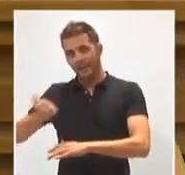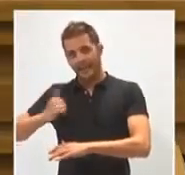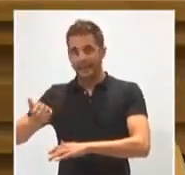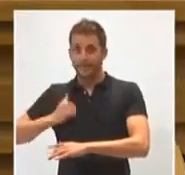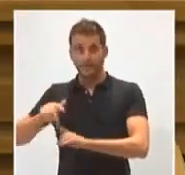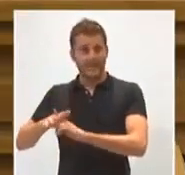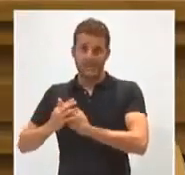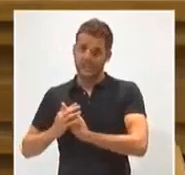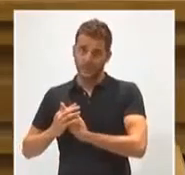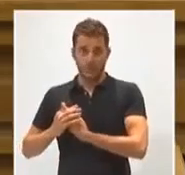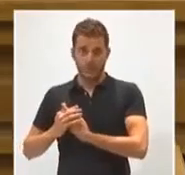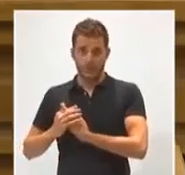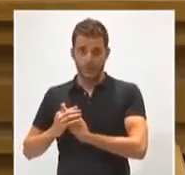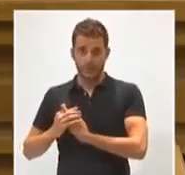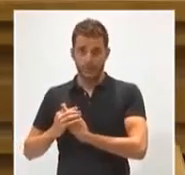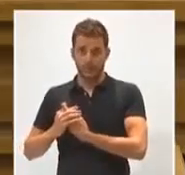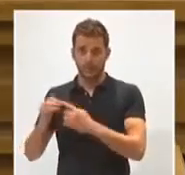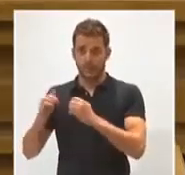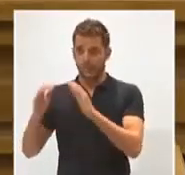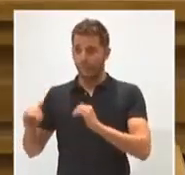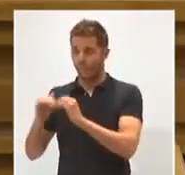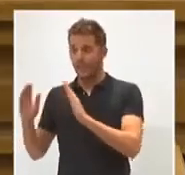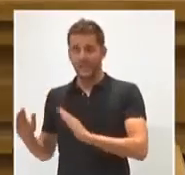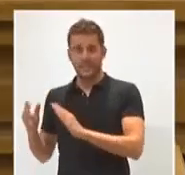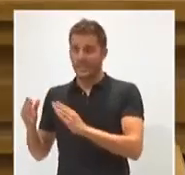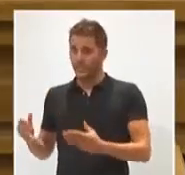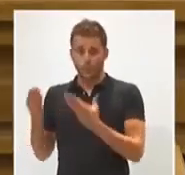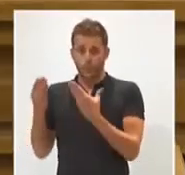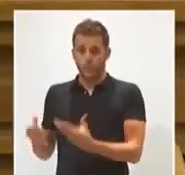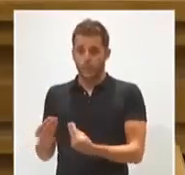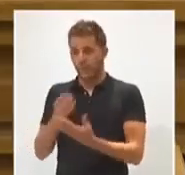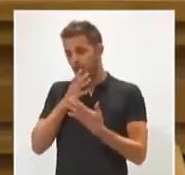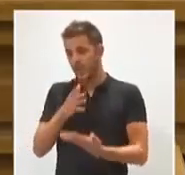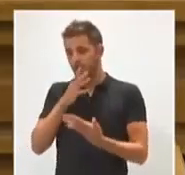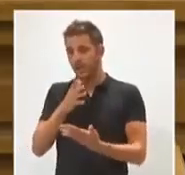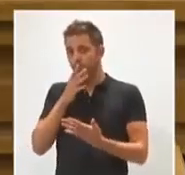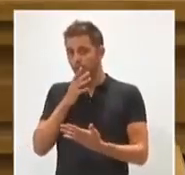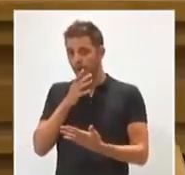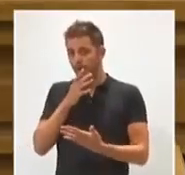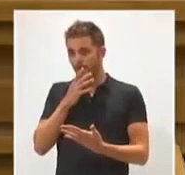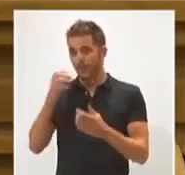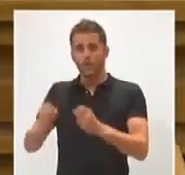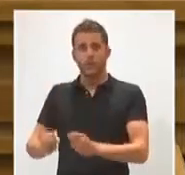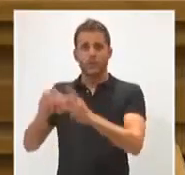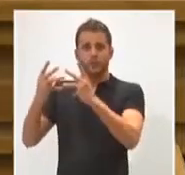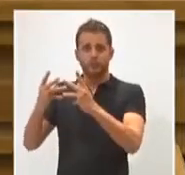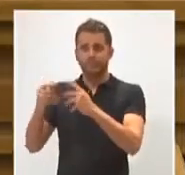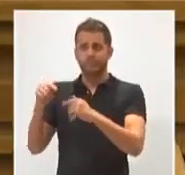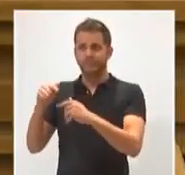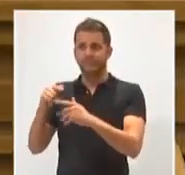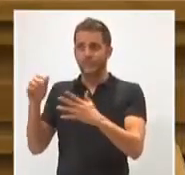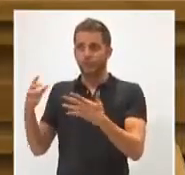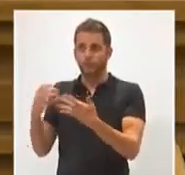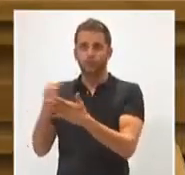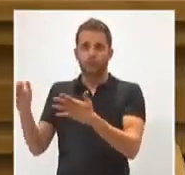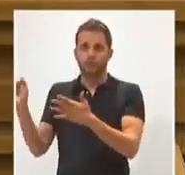que hay muchos fondos que parece monfragüe en muchas organizaciones con fondos buitres que parecen monfragüe